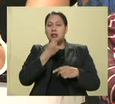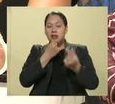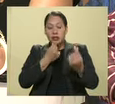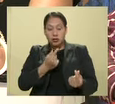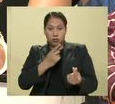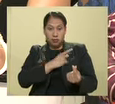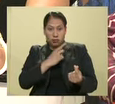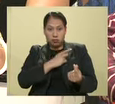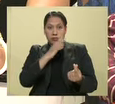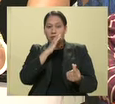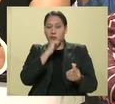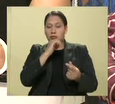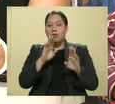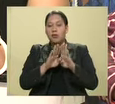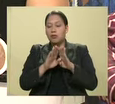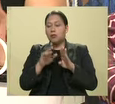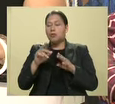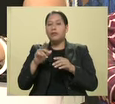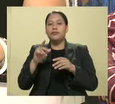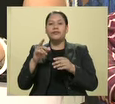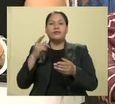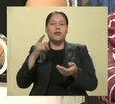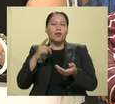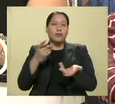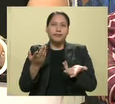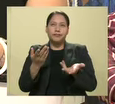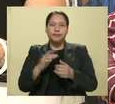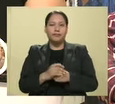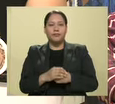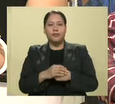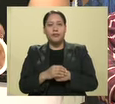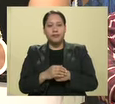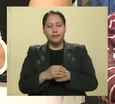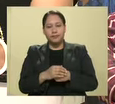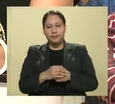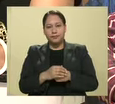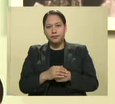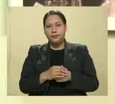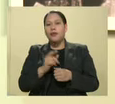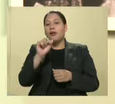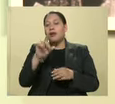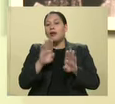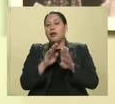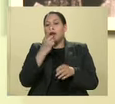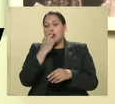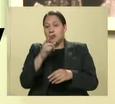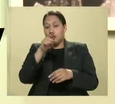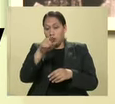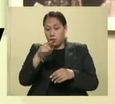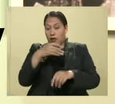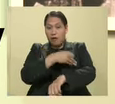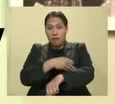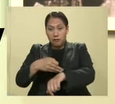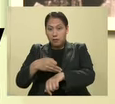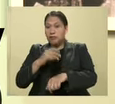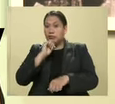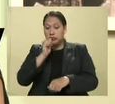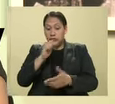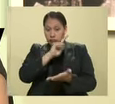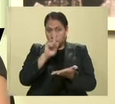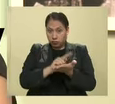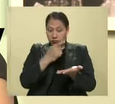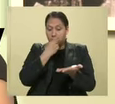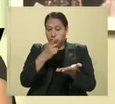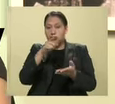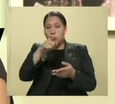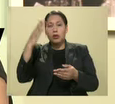fin, los interdictos. Nos dice el código que si tú no tienes una relación de parentesco o no eres